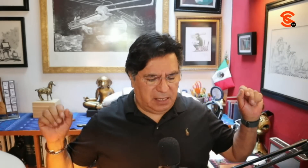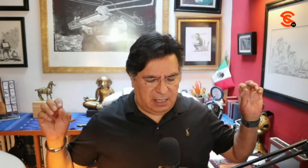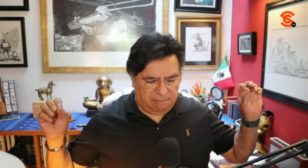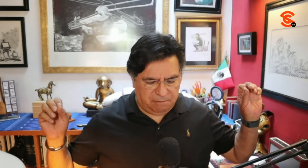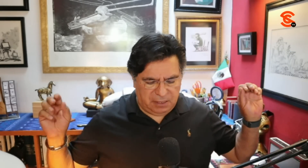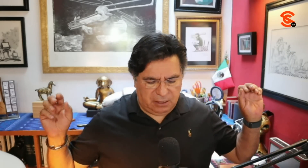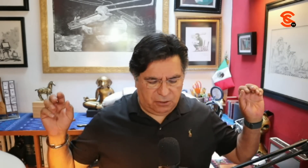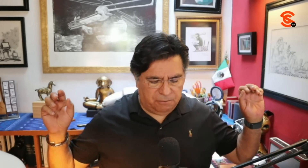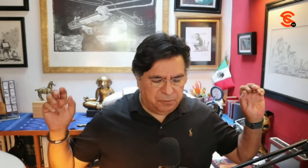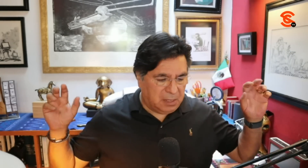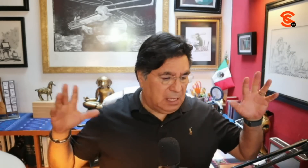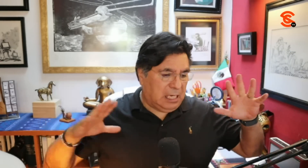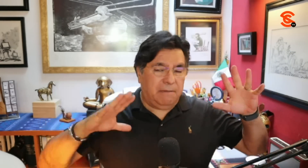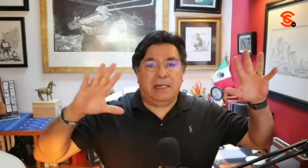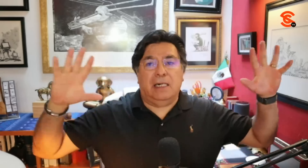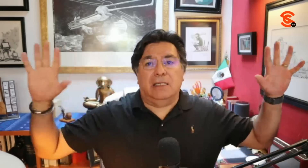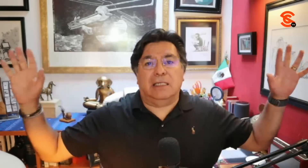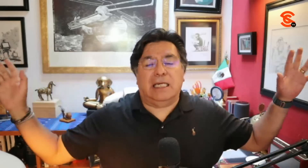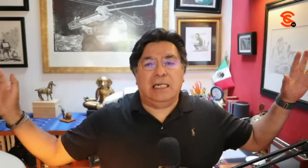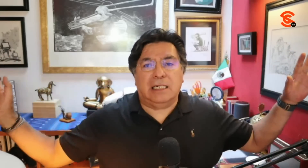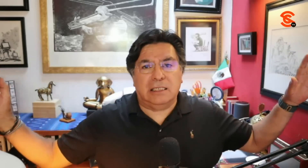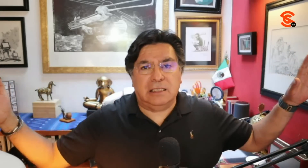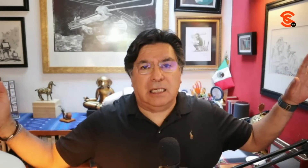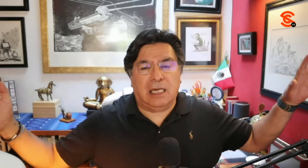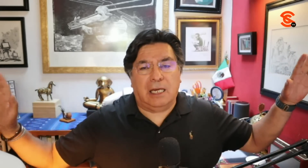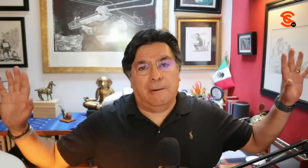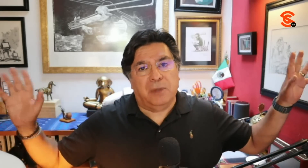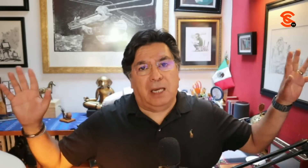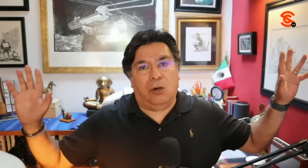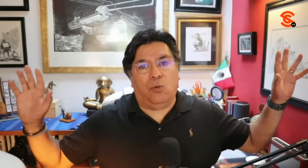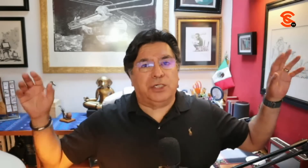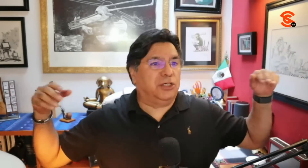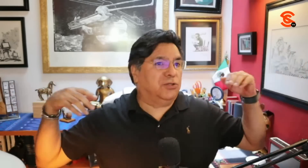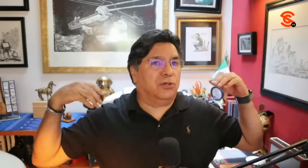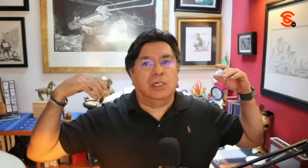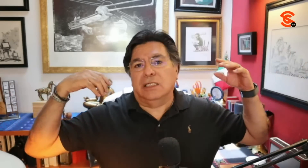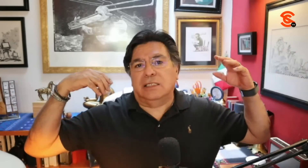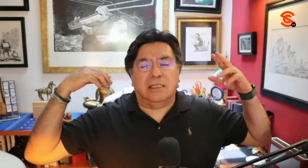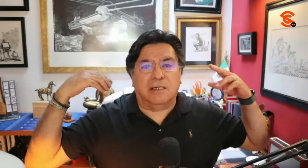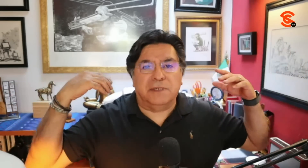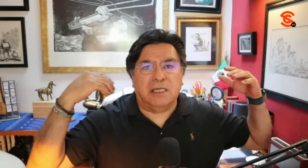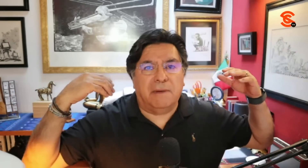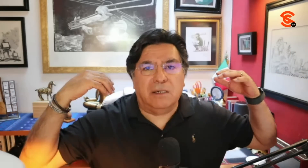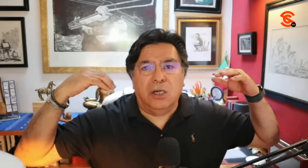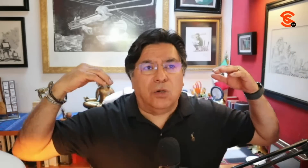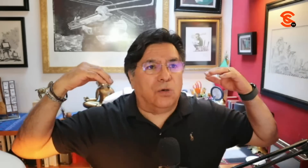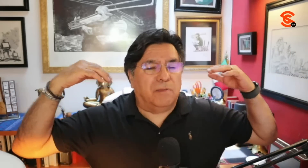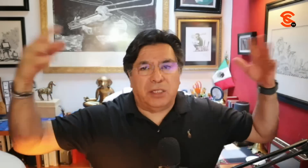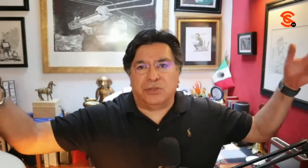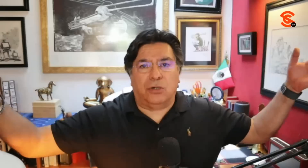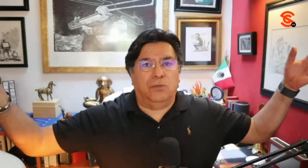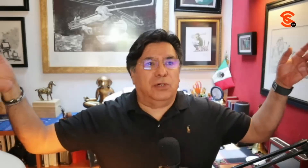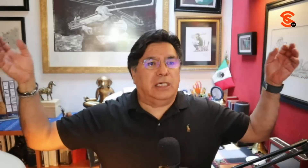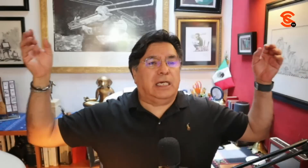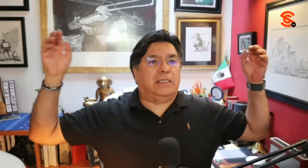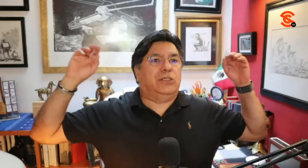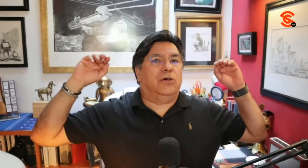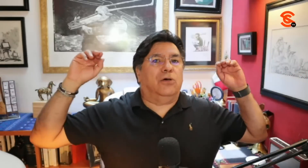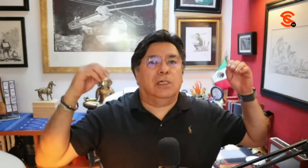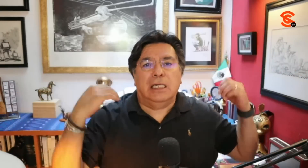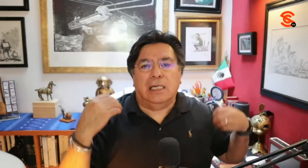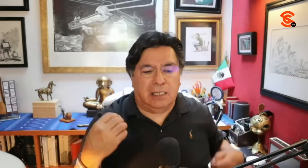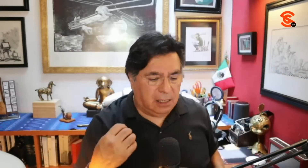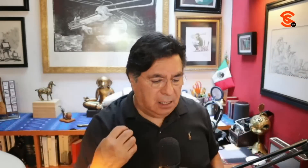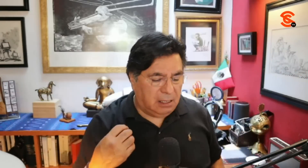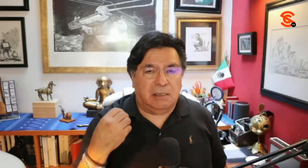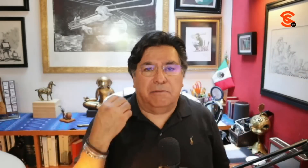Enrique Peña Nieto, iban de gira artística a Washington, se entrevistaban con medios de